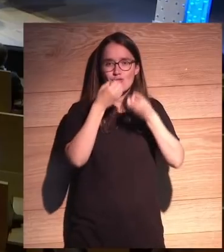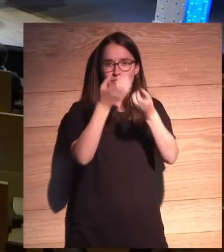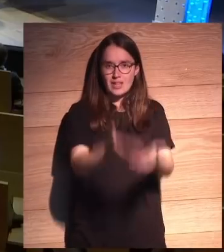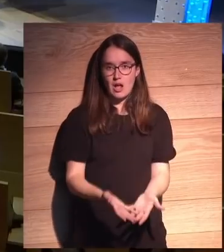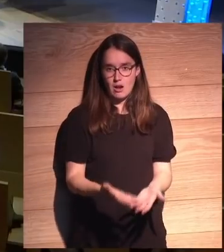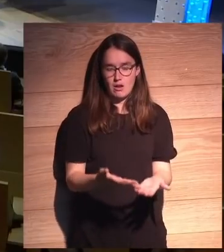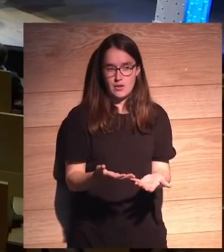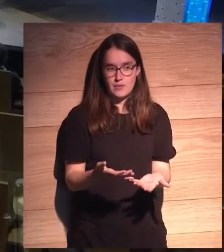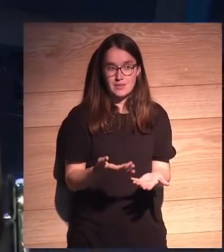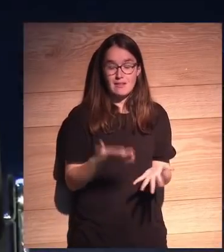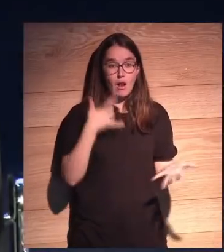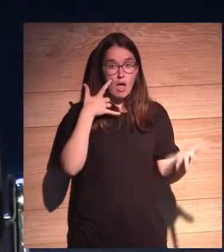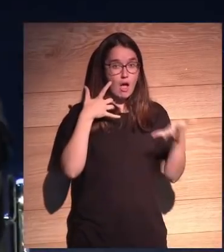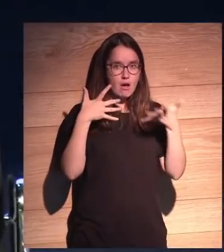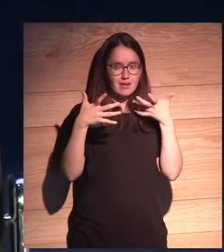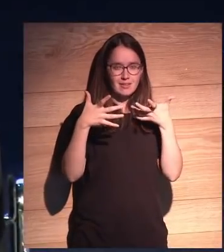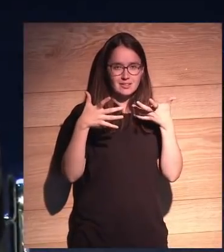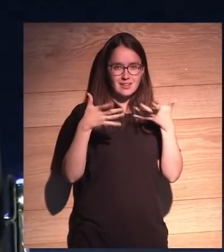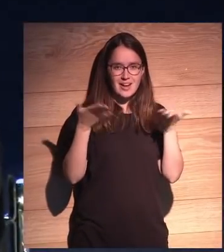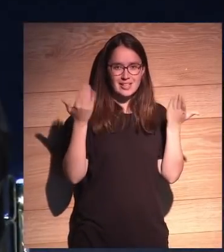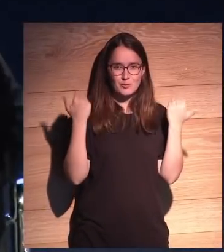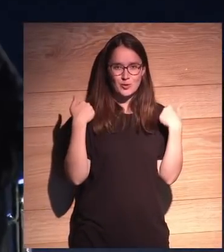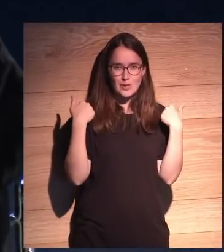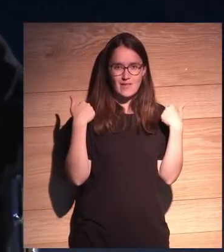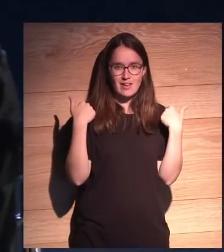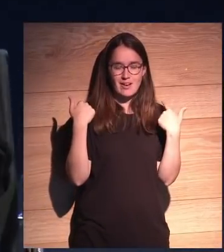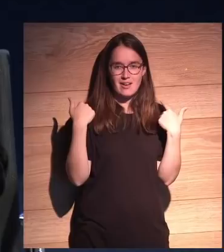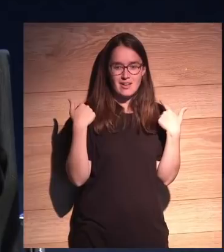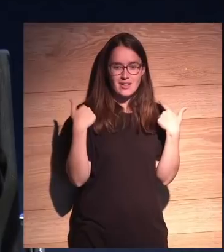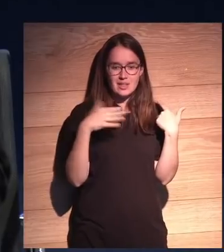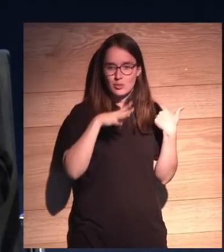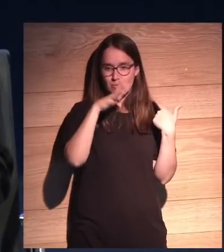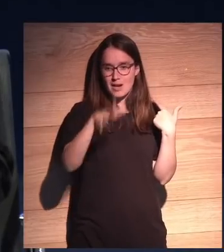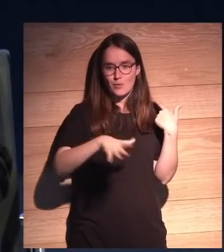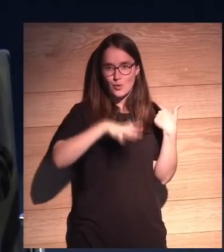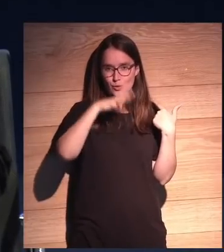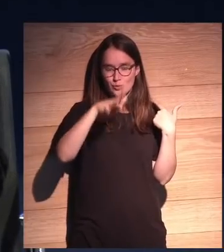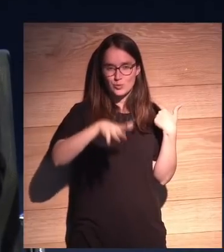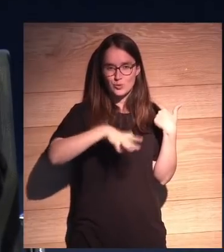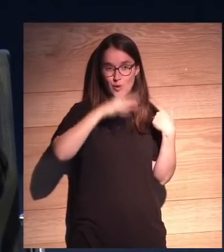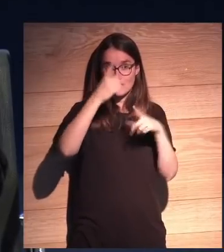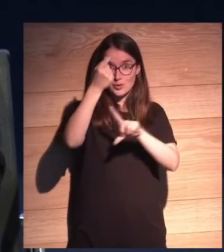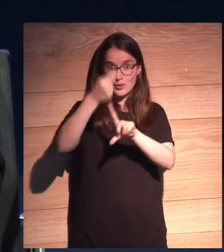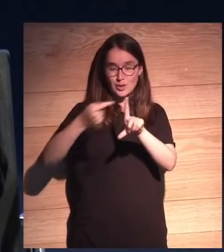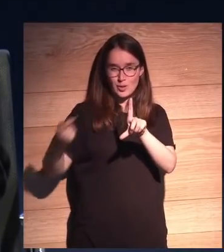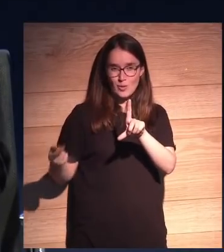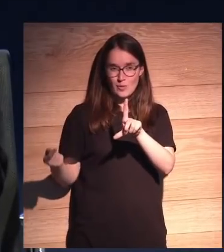que la artista responsable de las extraordinarias